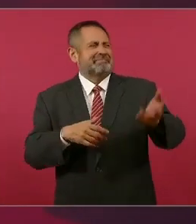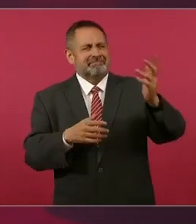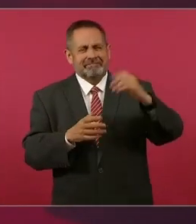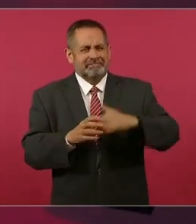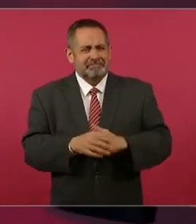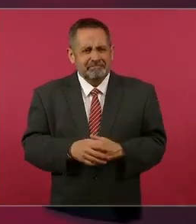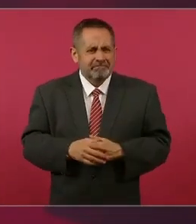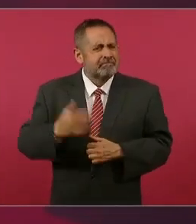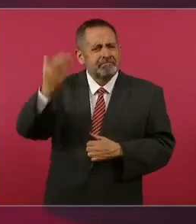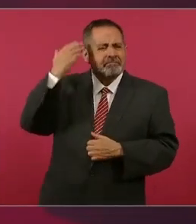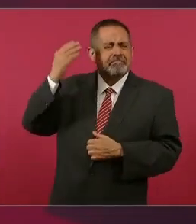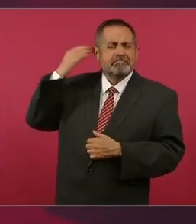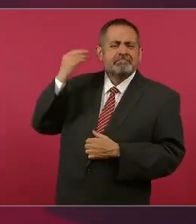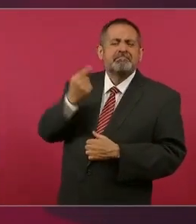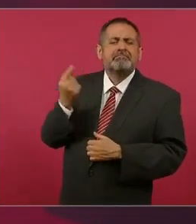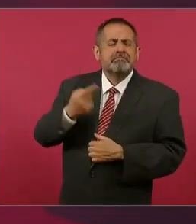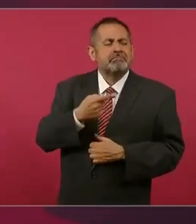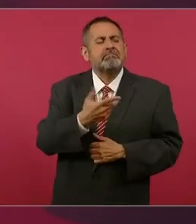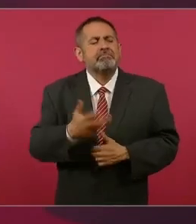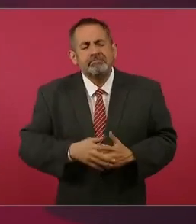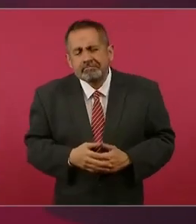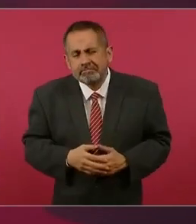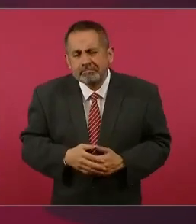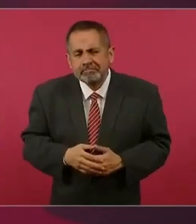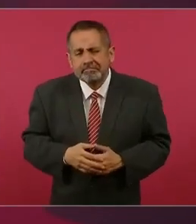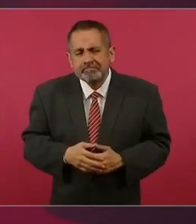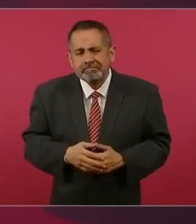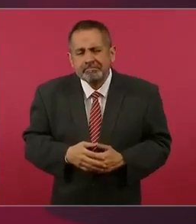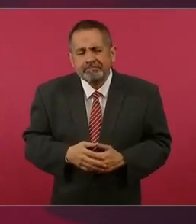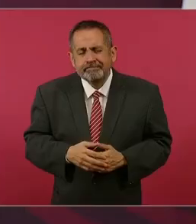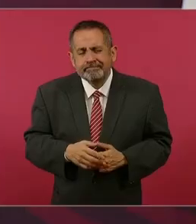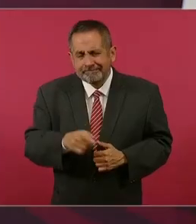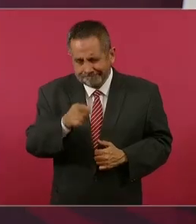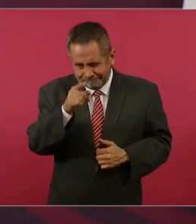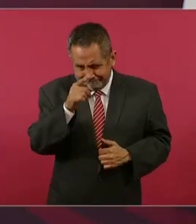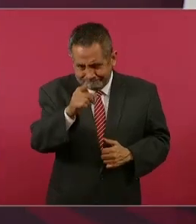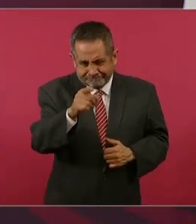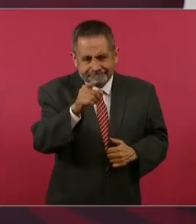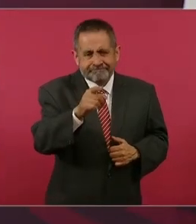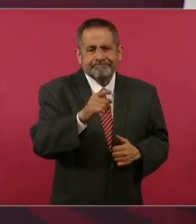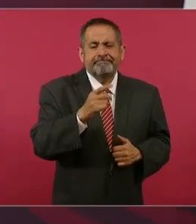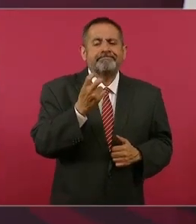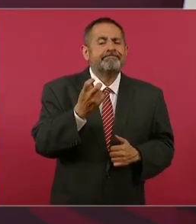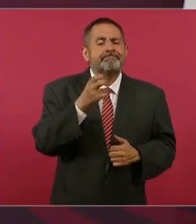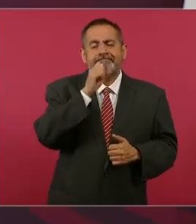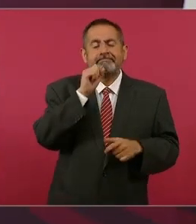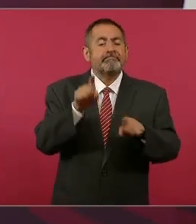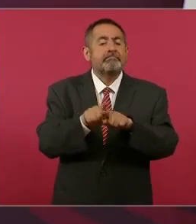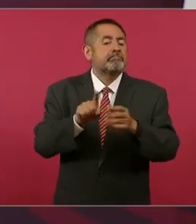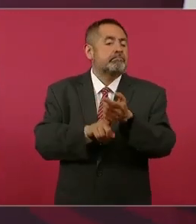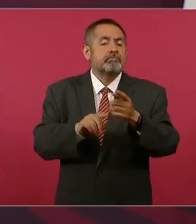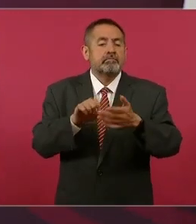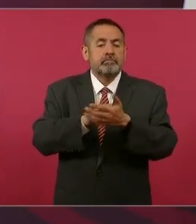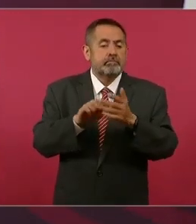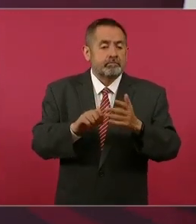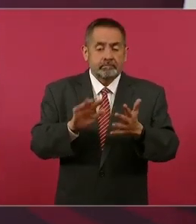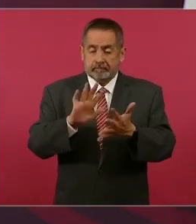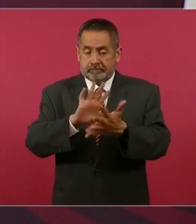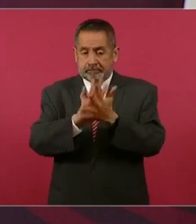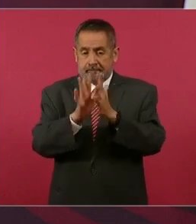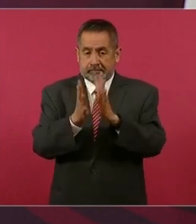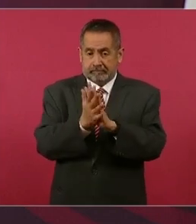¿Qué hacían antes? La clave está en eso. Si existe